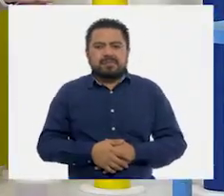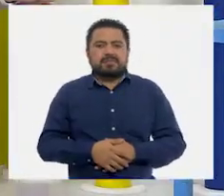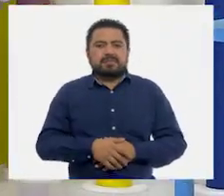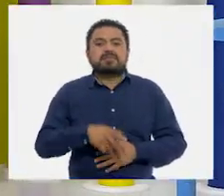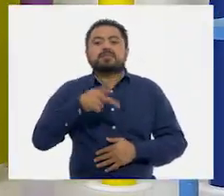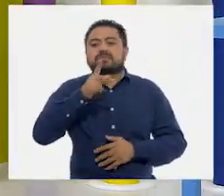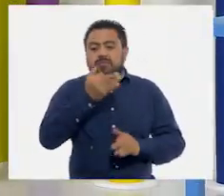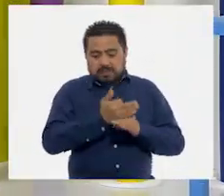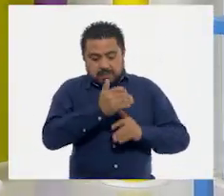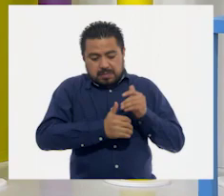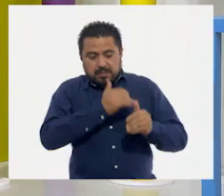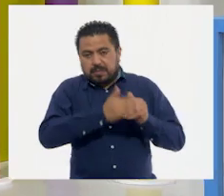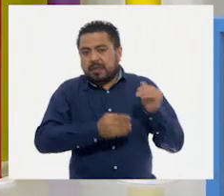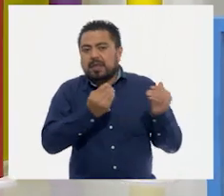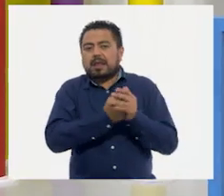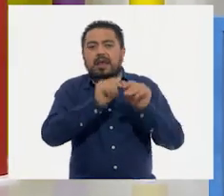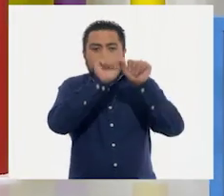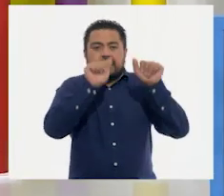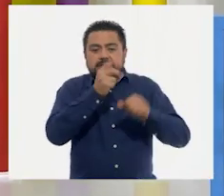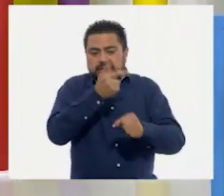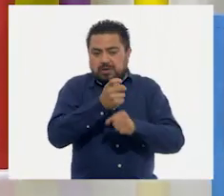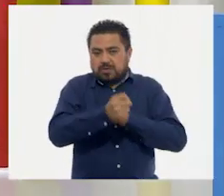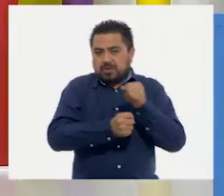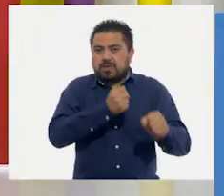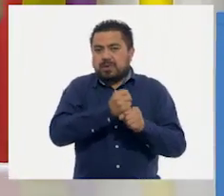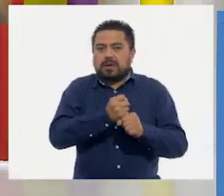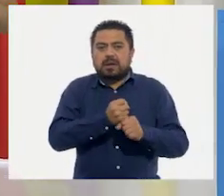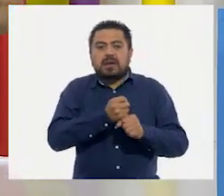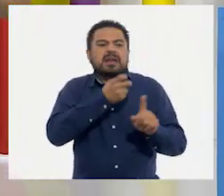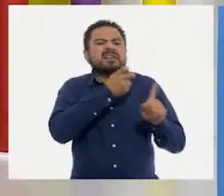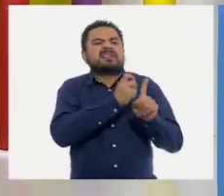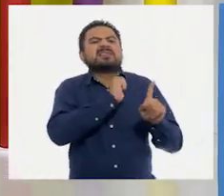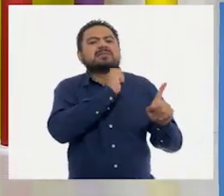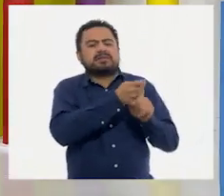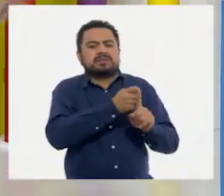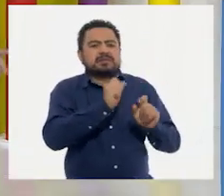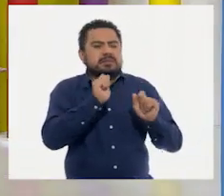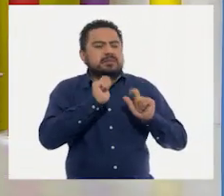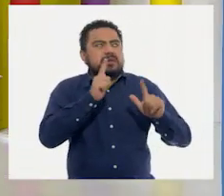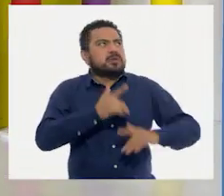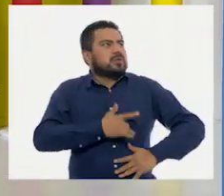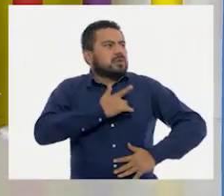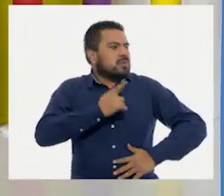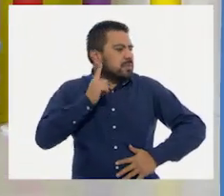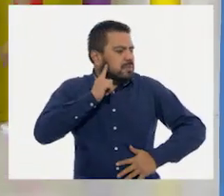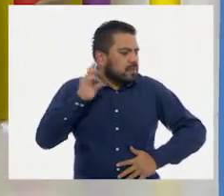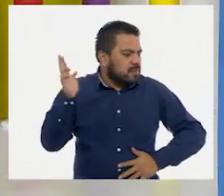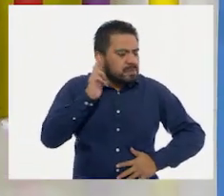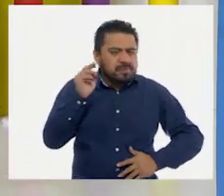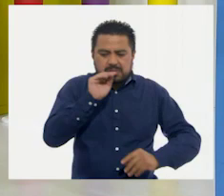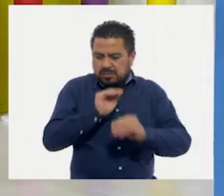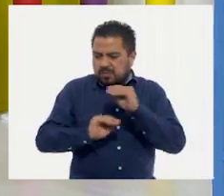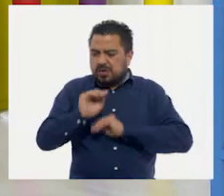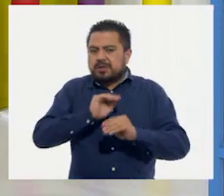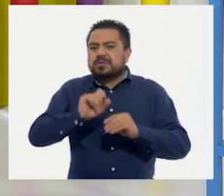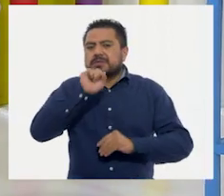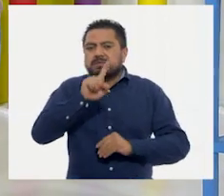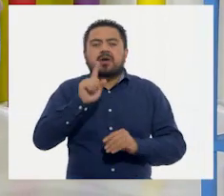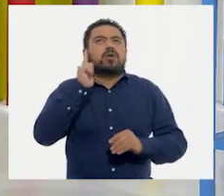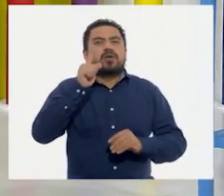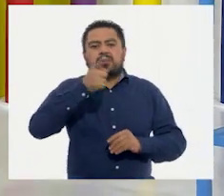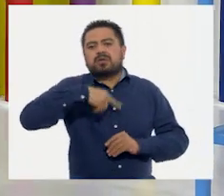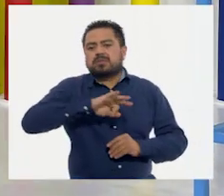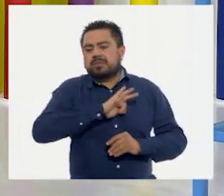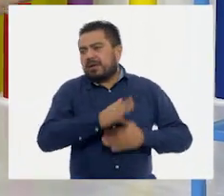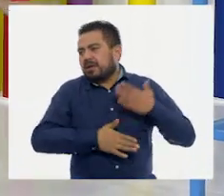Por hoy hemos terminado con la clase de artes de segundo grado. Esto fue Despertar Sonidos y Movimientos. Esperamos